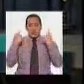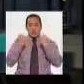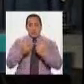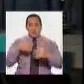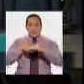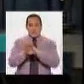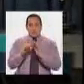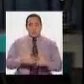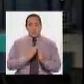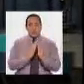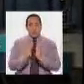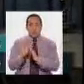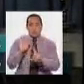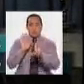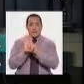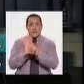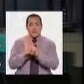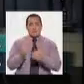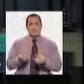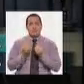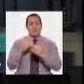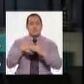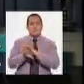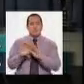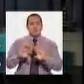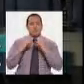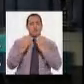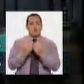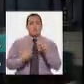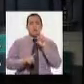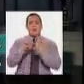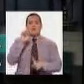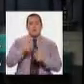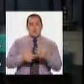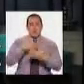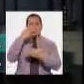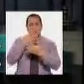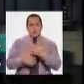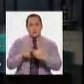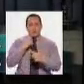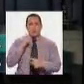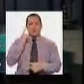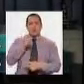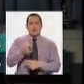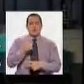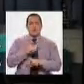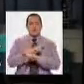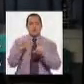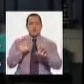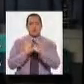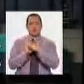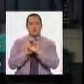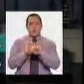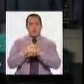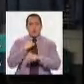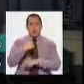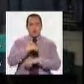dentro de la legalidad? Porque en el Congreso ya algunos evalúan una acusación inconstitucional contra ustedes.